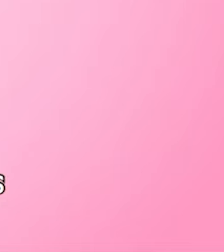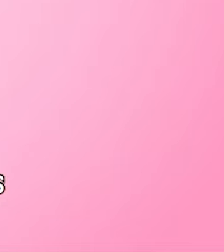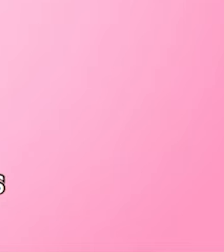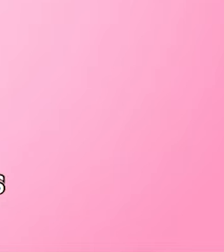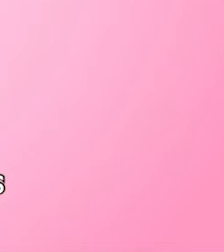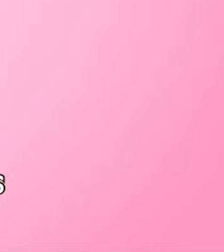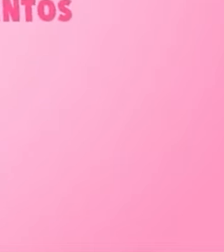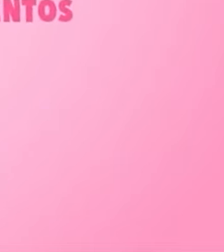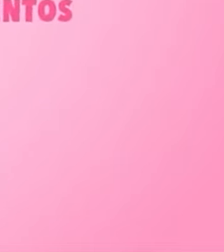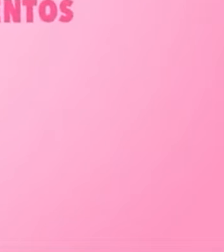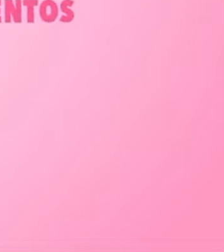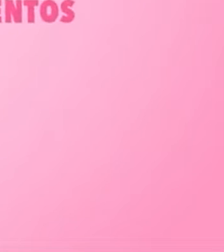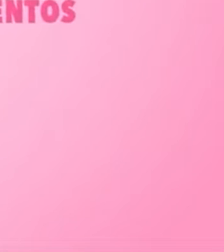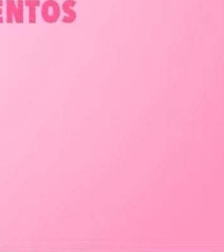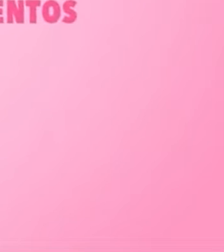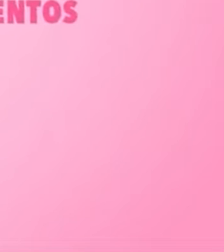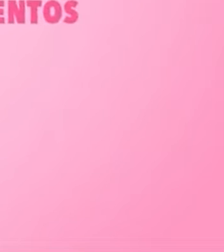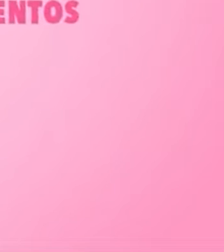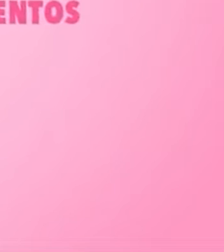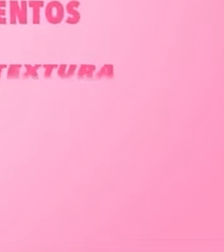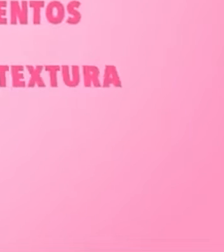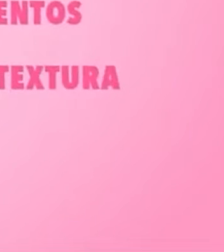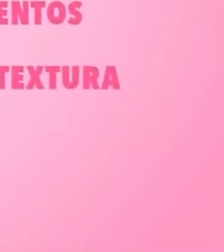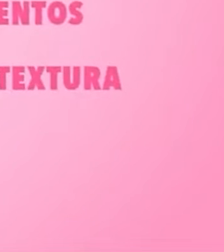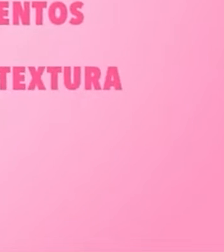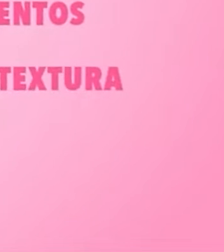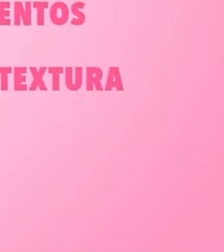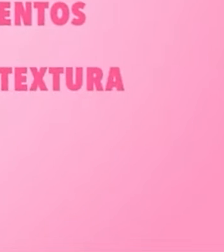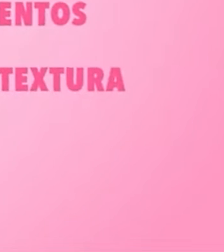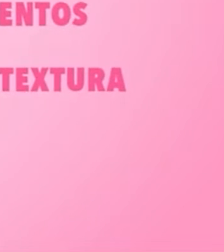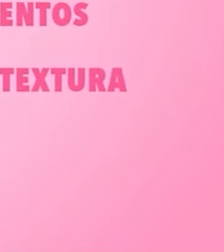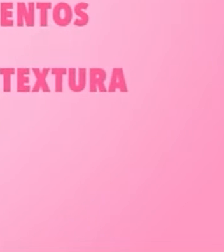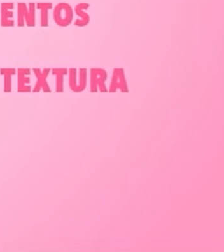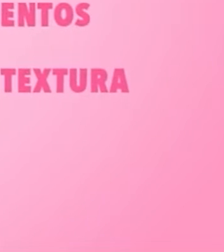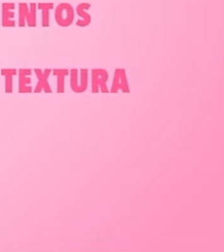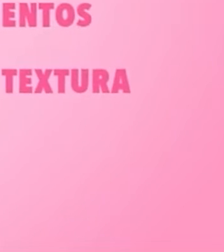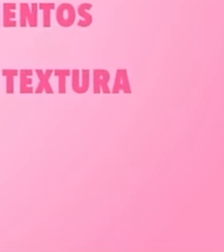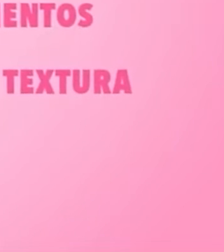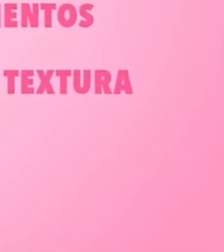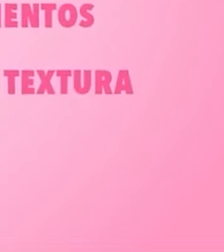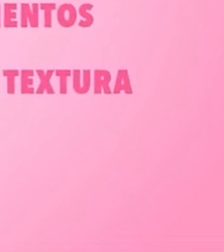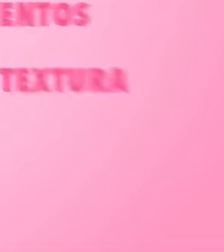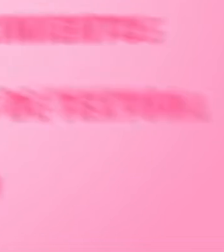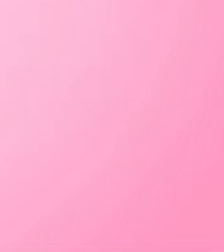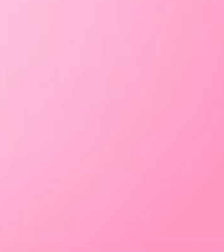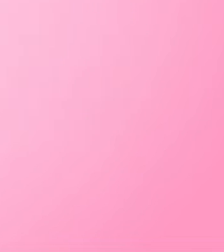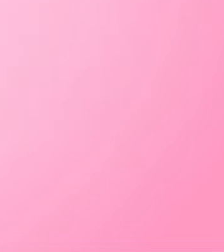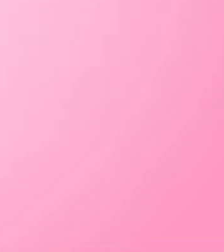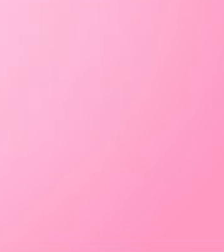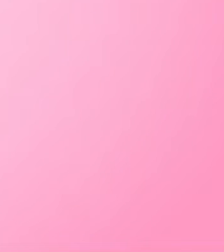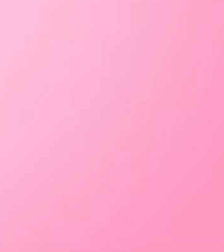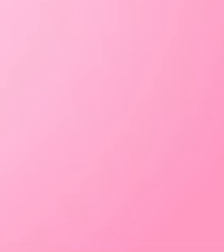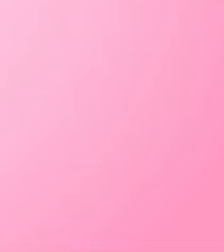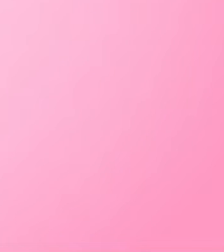causar hundimientos o enrojecimiento de la piel, problemas en el pezón, cambios de textura de la piel y sangrado.